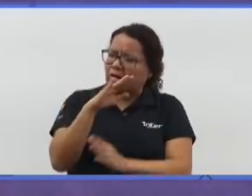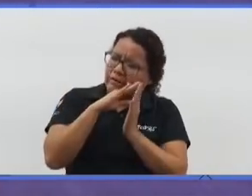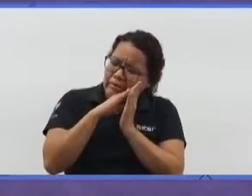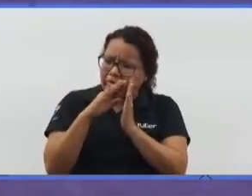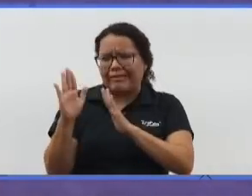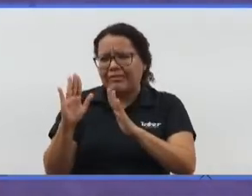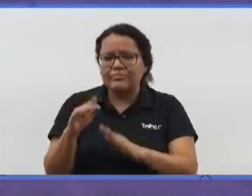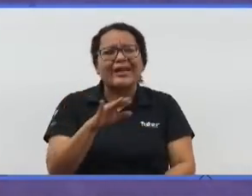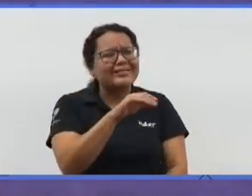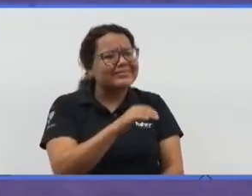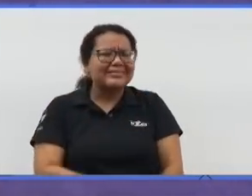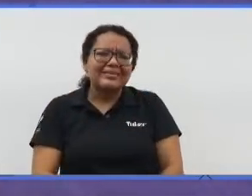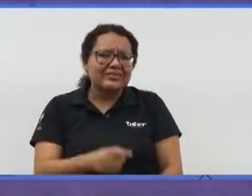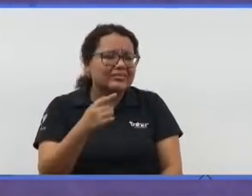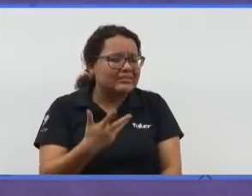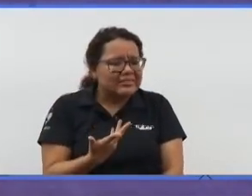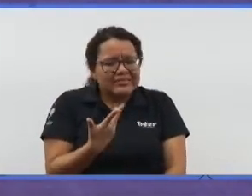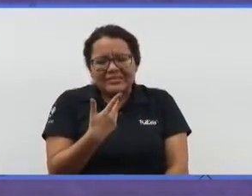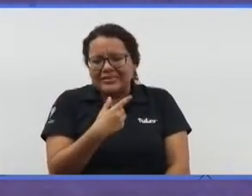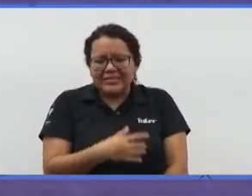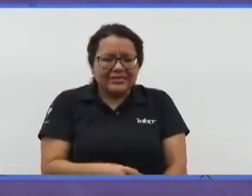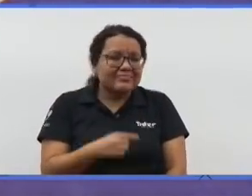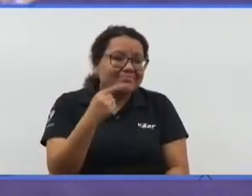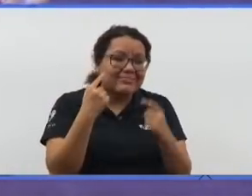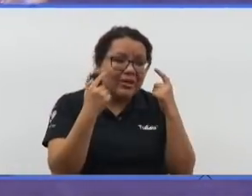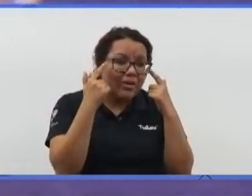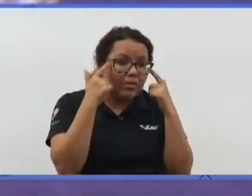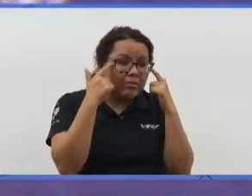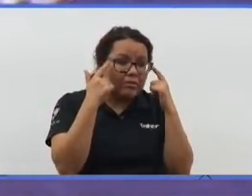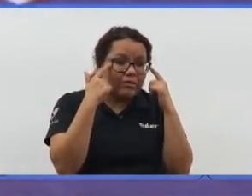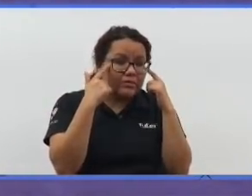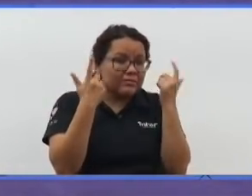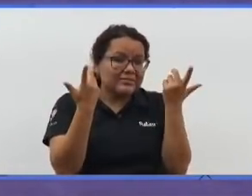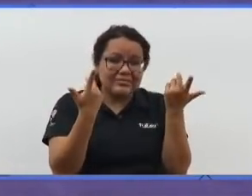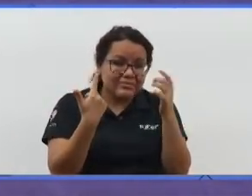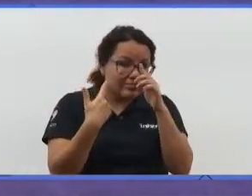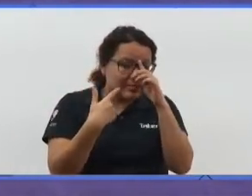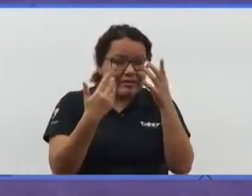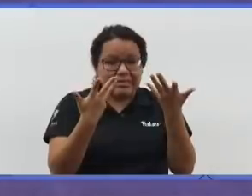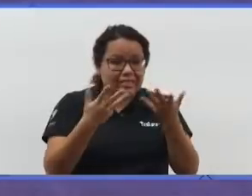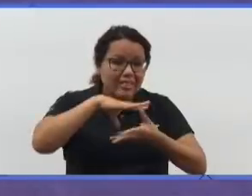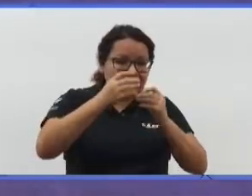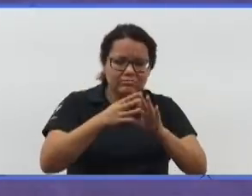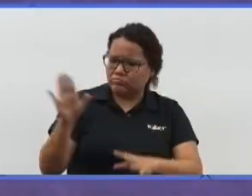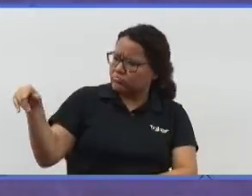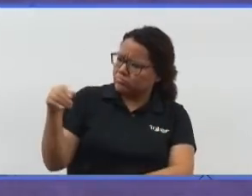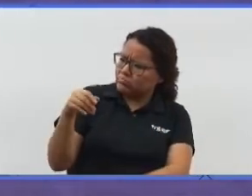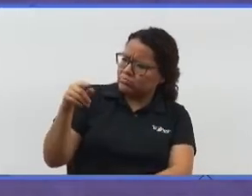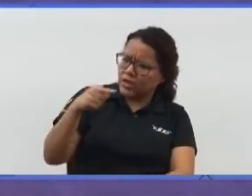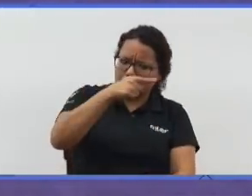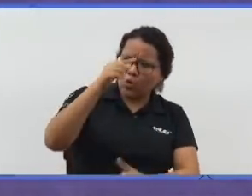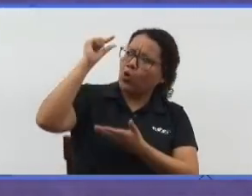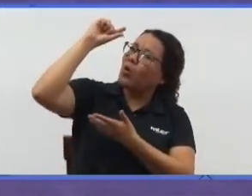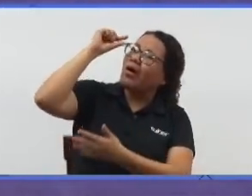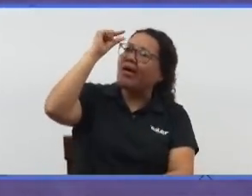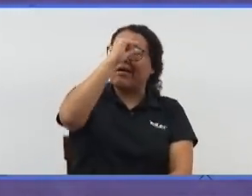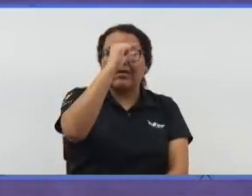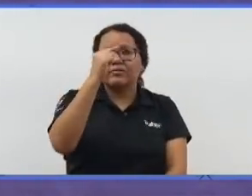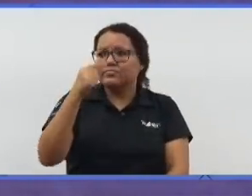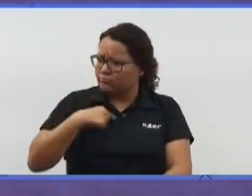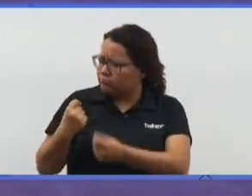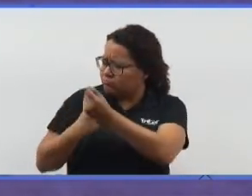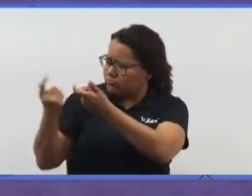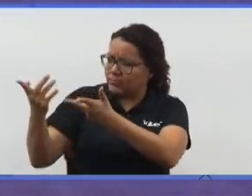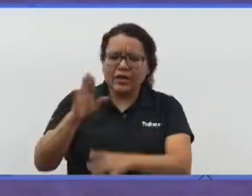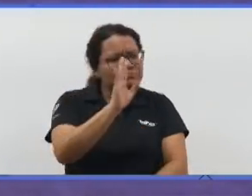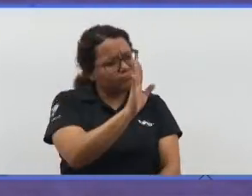dijo dice que el ojo de izquierdo y ayer fue el derecho y no sé qué no sé cuánto y aquí hay a jorge llegó ahí tengo unas gotas y le vamos a poner la no puesto no